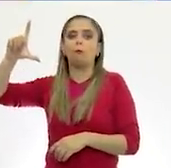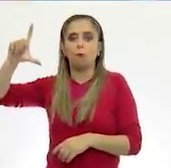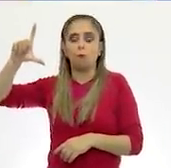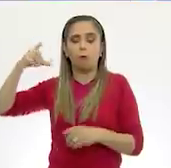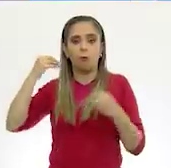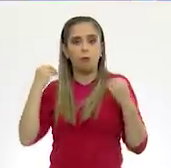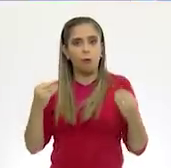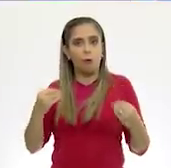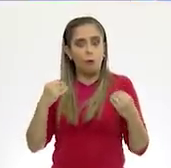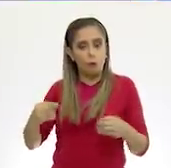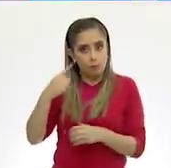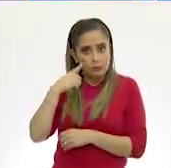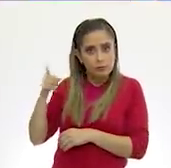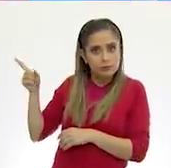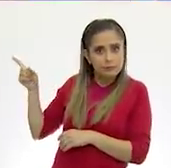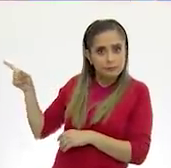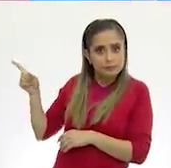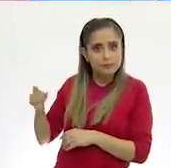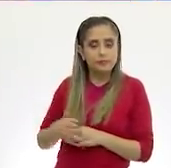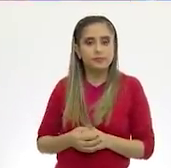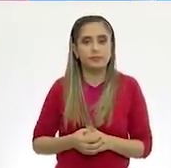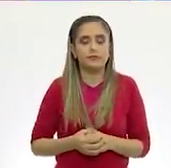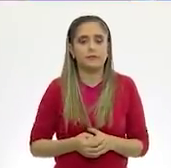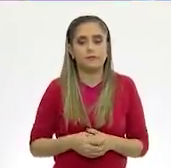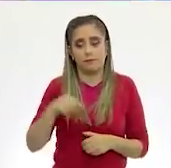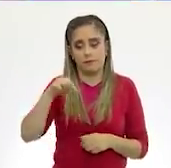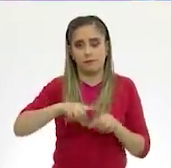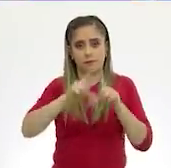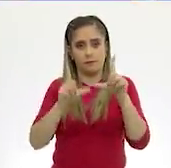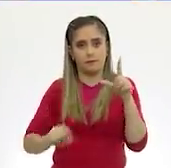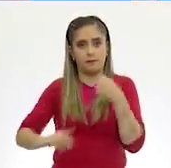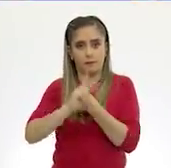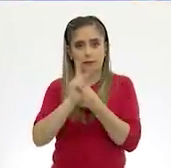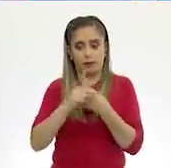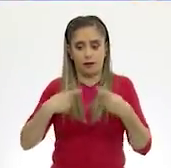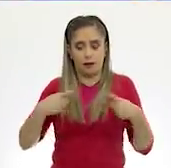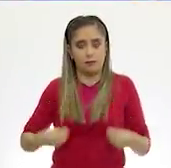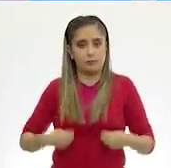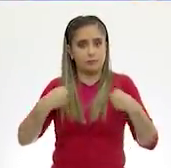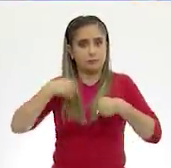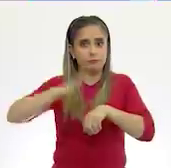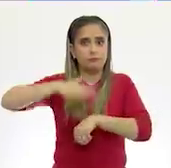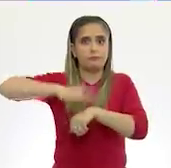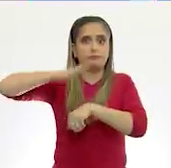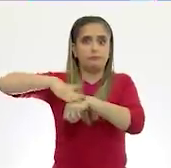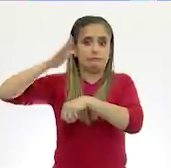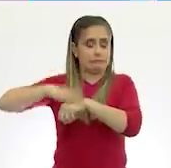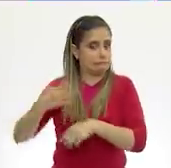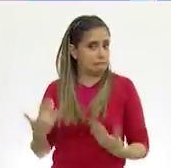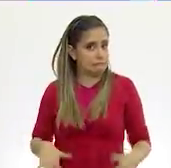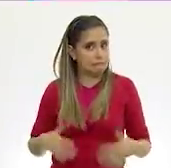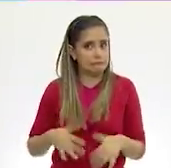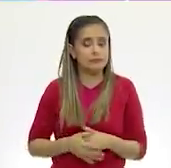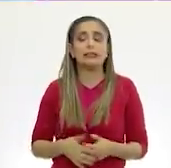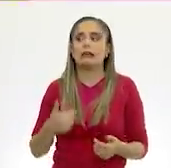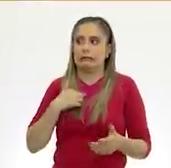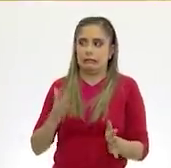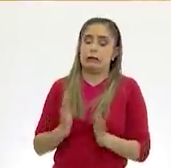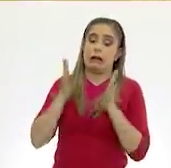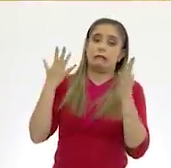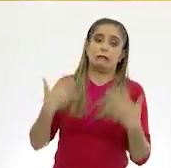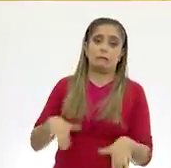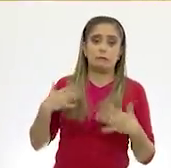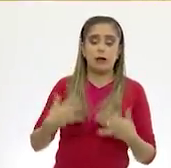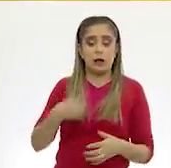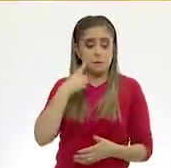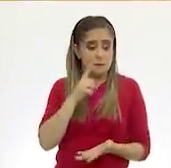ha incrementado la población en el país. Pues estoy muy sorprendido, maestro. La diferencia